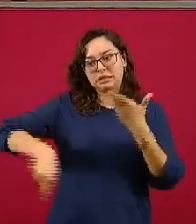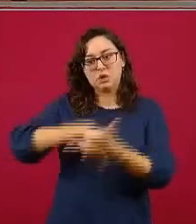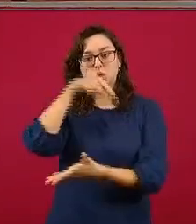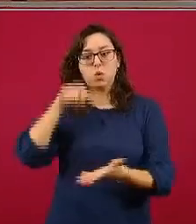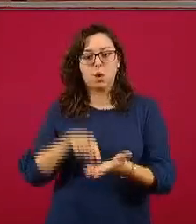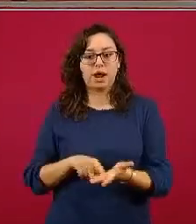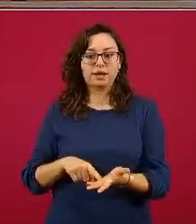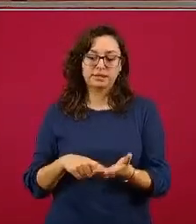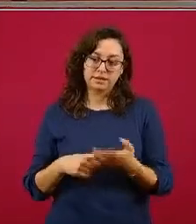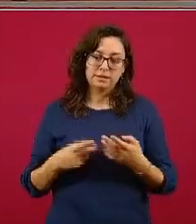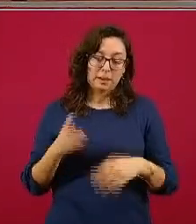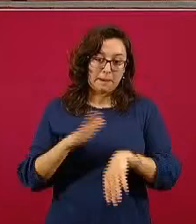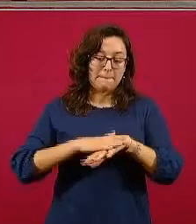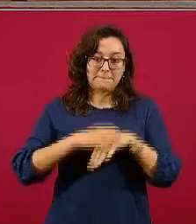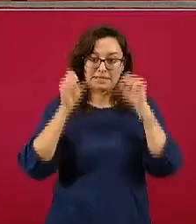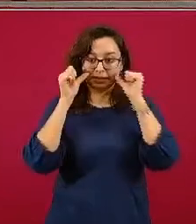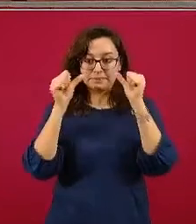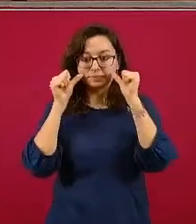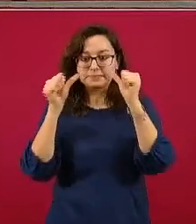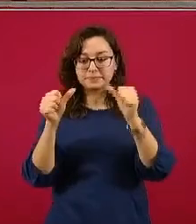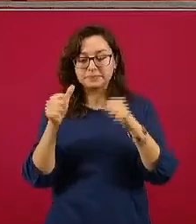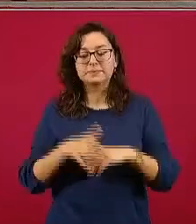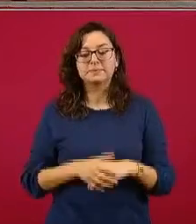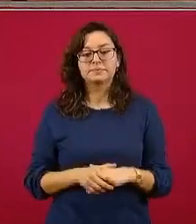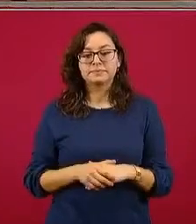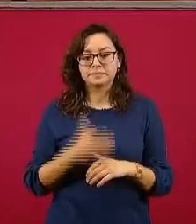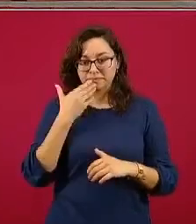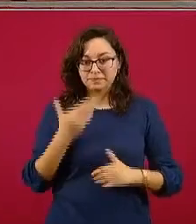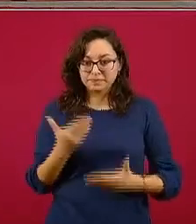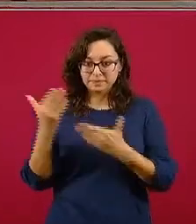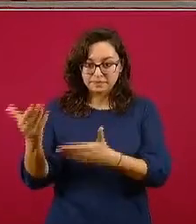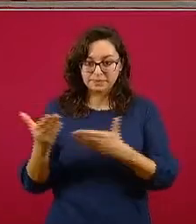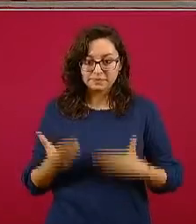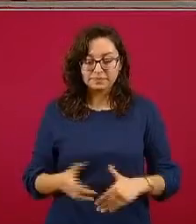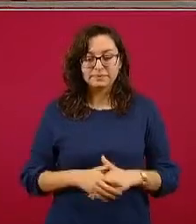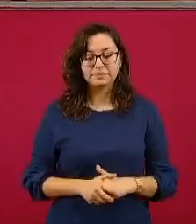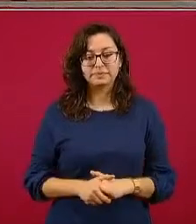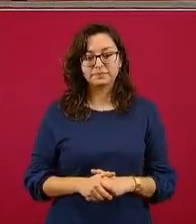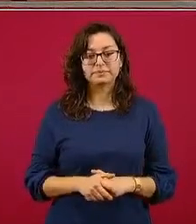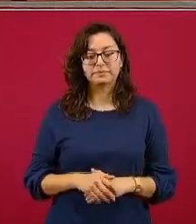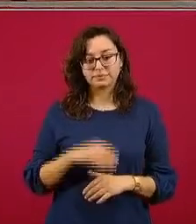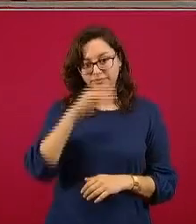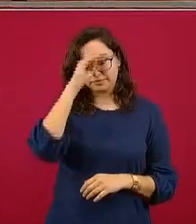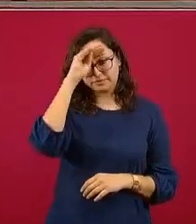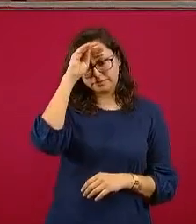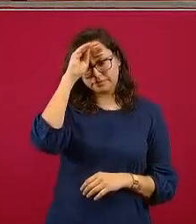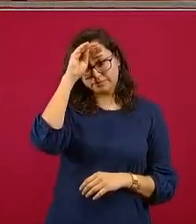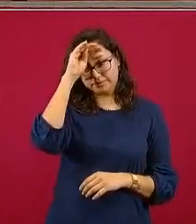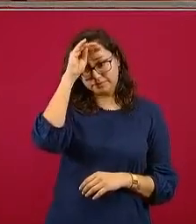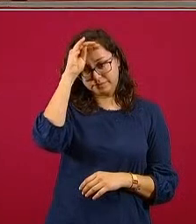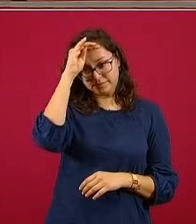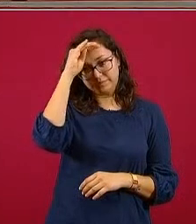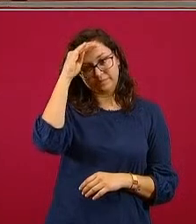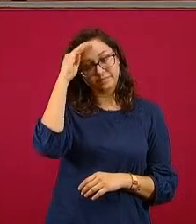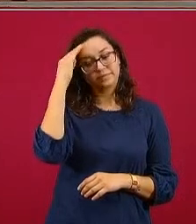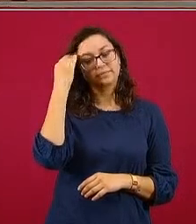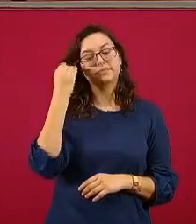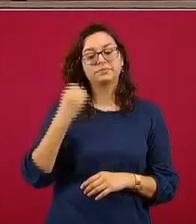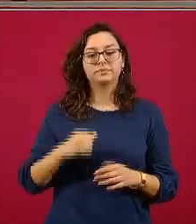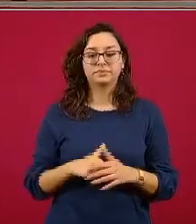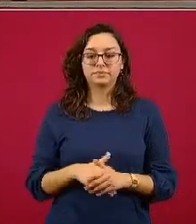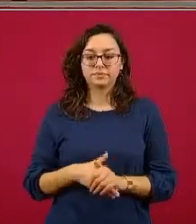de actuación respecto a la respuesta clínica. Bienvenido, doctor Salas. Y también el doctor